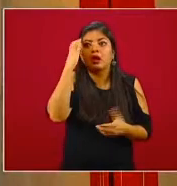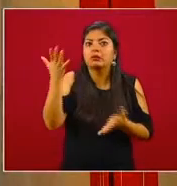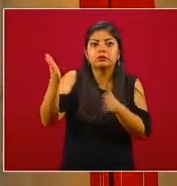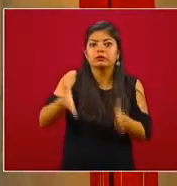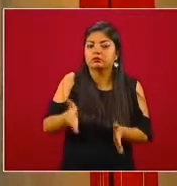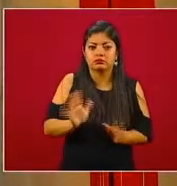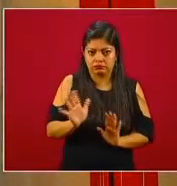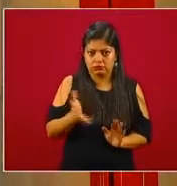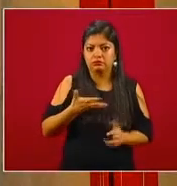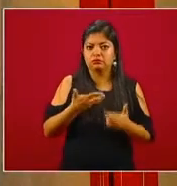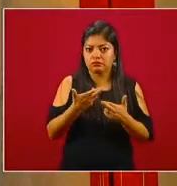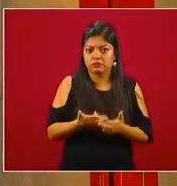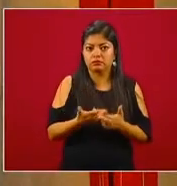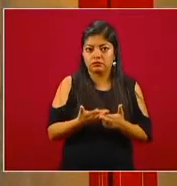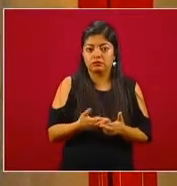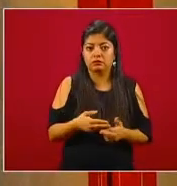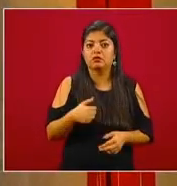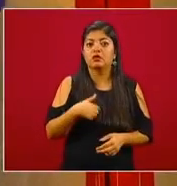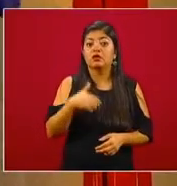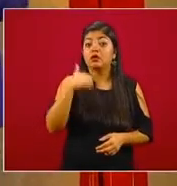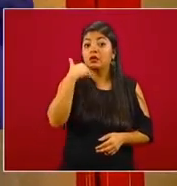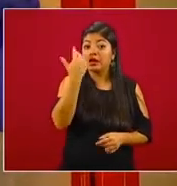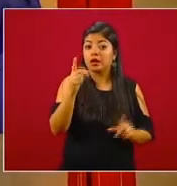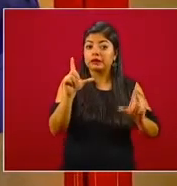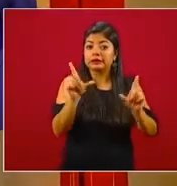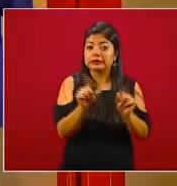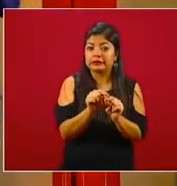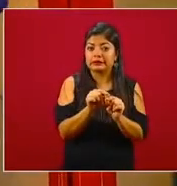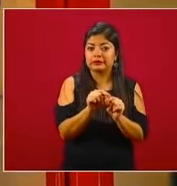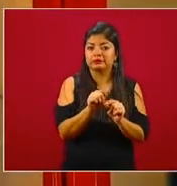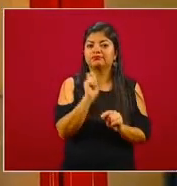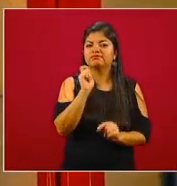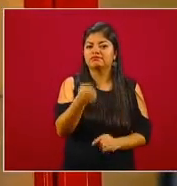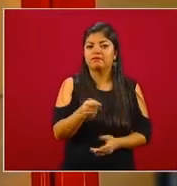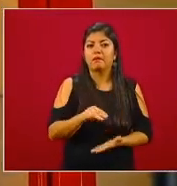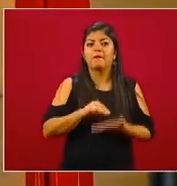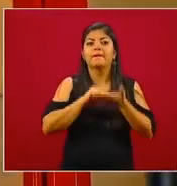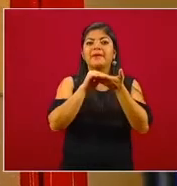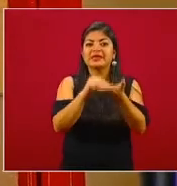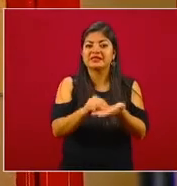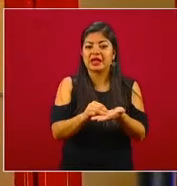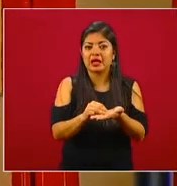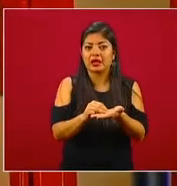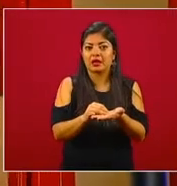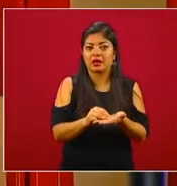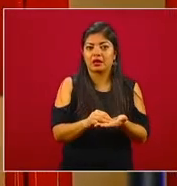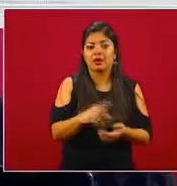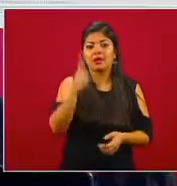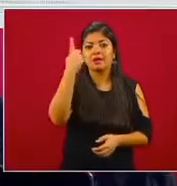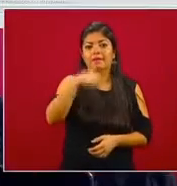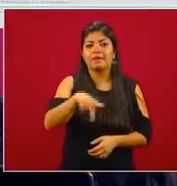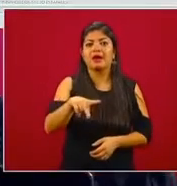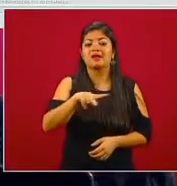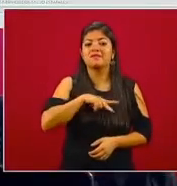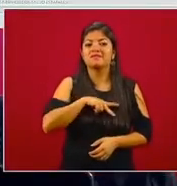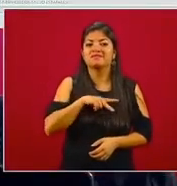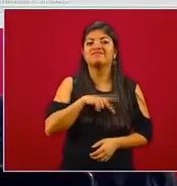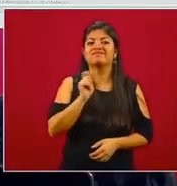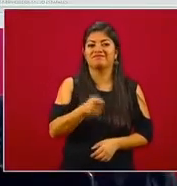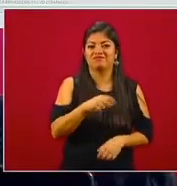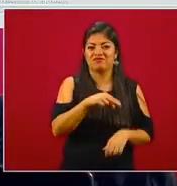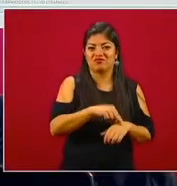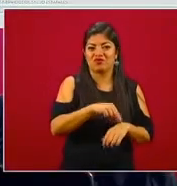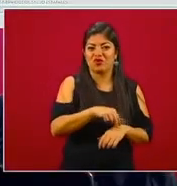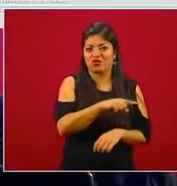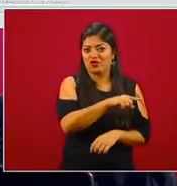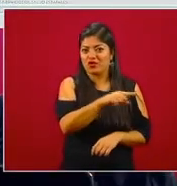disponible. out because Aquí quiero they dar un did not brevísimo get mensaje a bed available. de And here I would like to take the referencia a opportunity to give mis you a very colegas brief message,